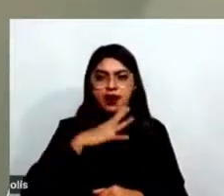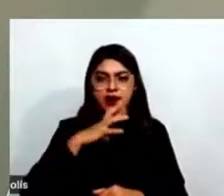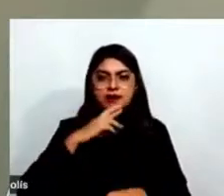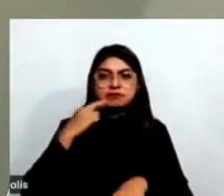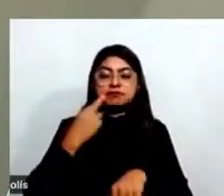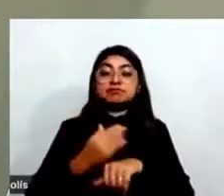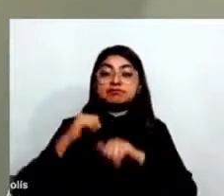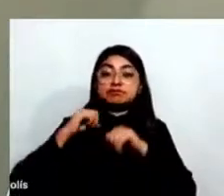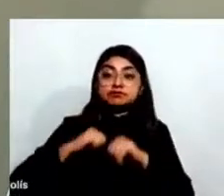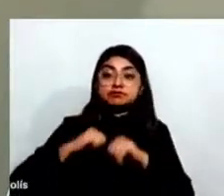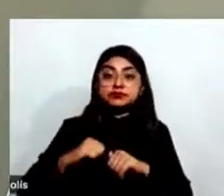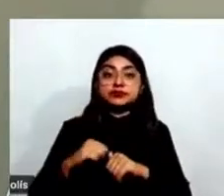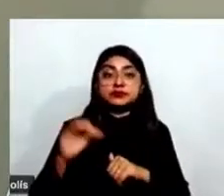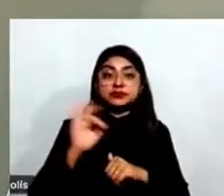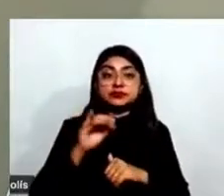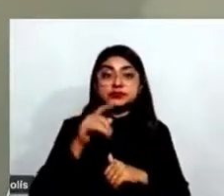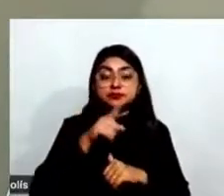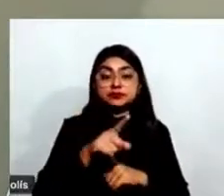Aguinaga Ayllón,